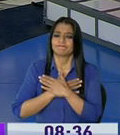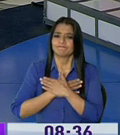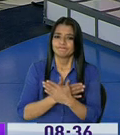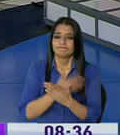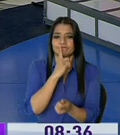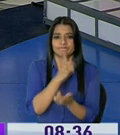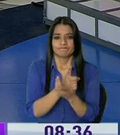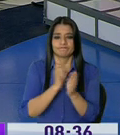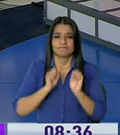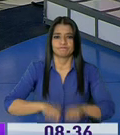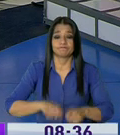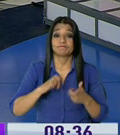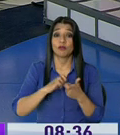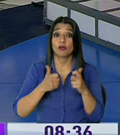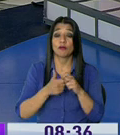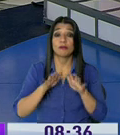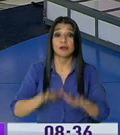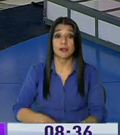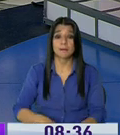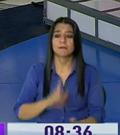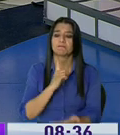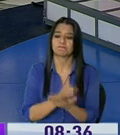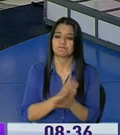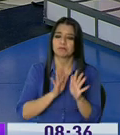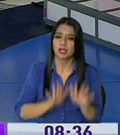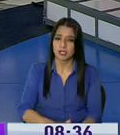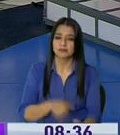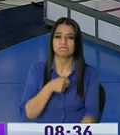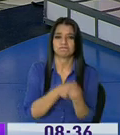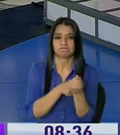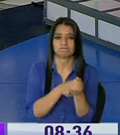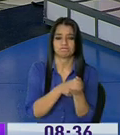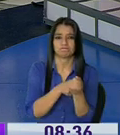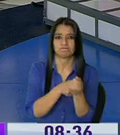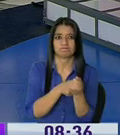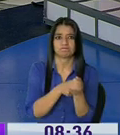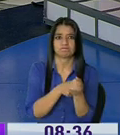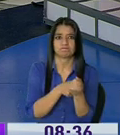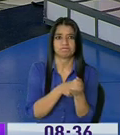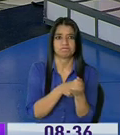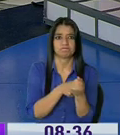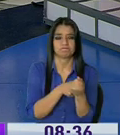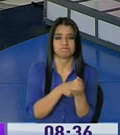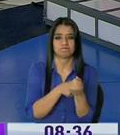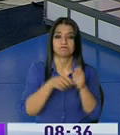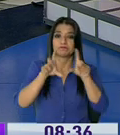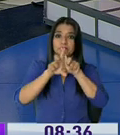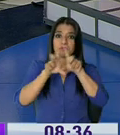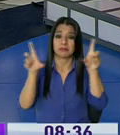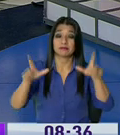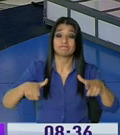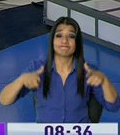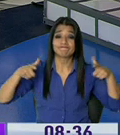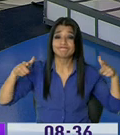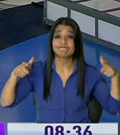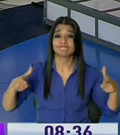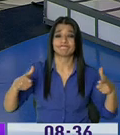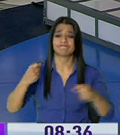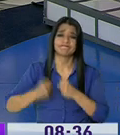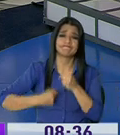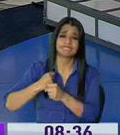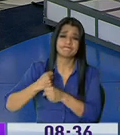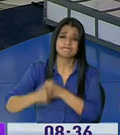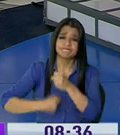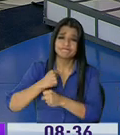frente a los problemas que se tiene. Es parte también de la función que tiene una empresa tan grande de tantos años como ha